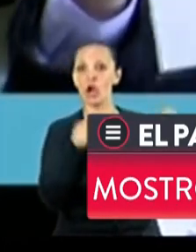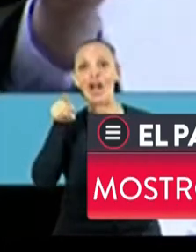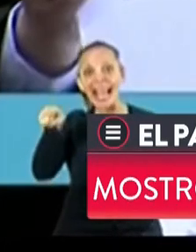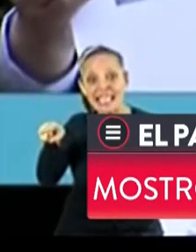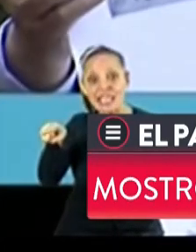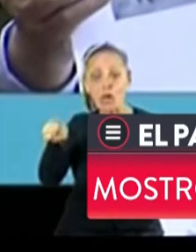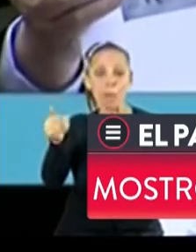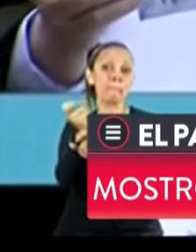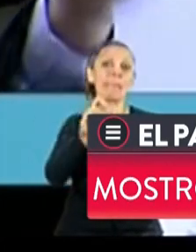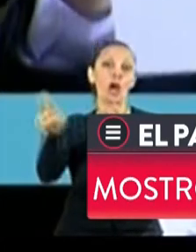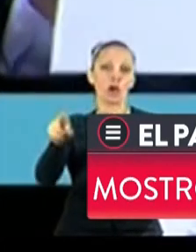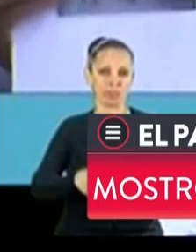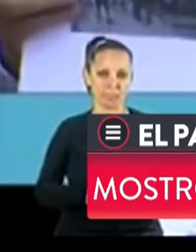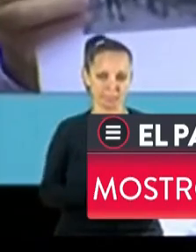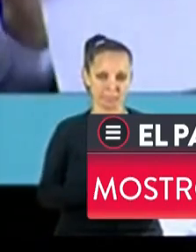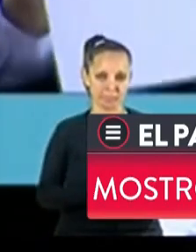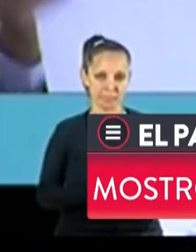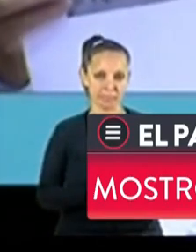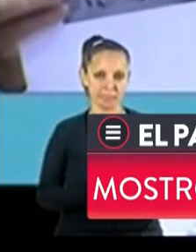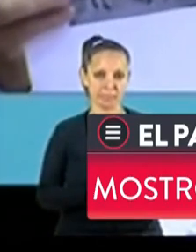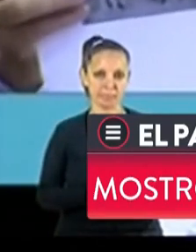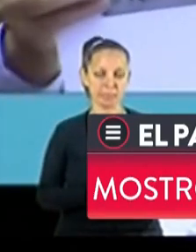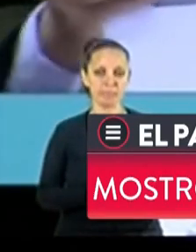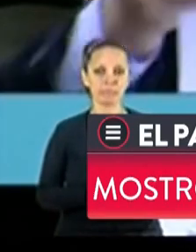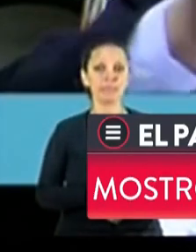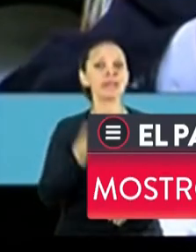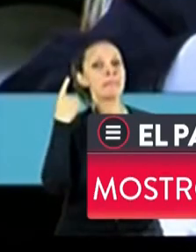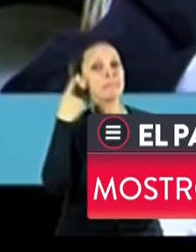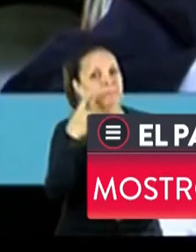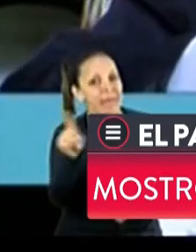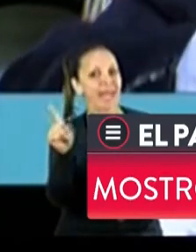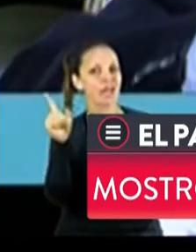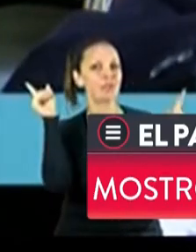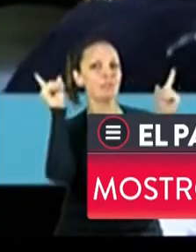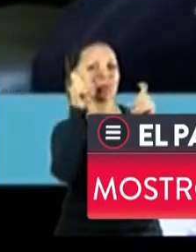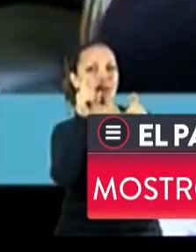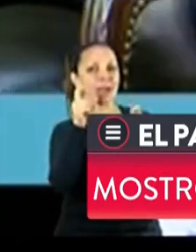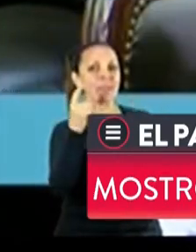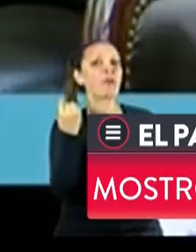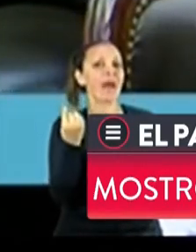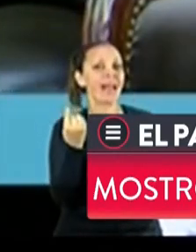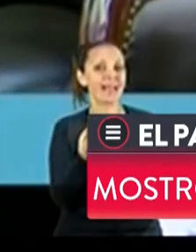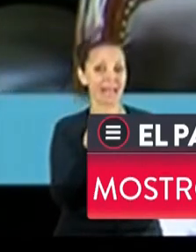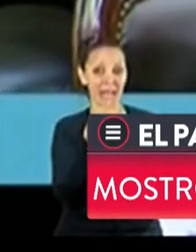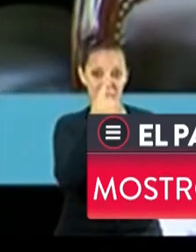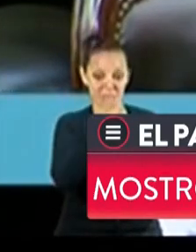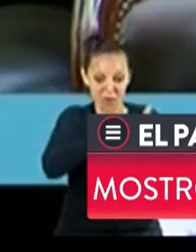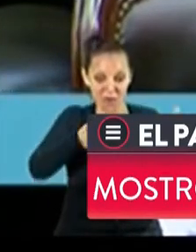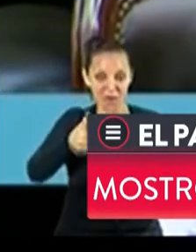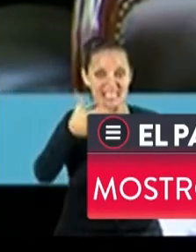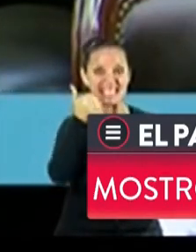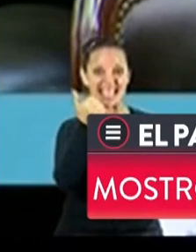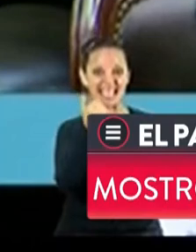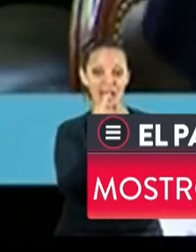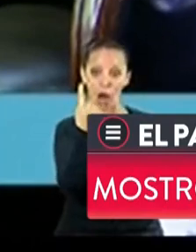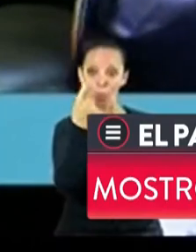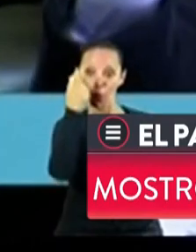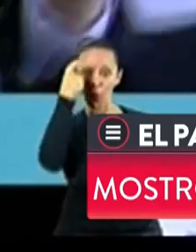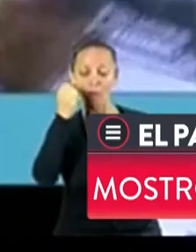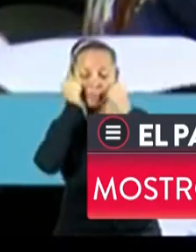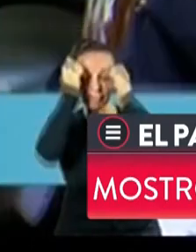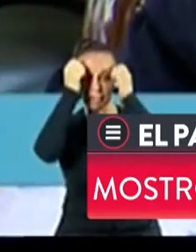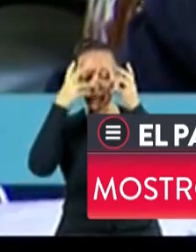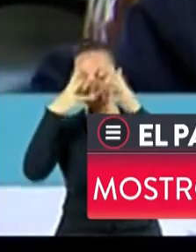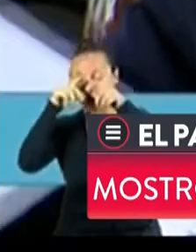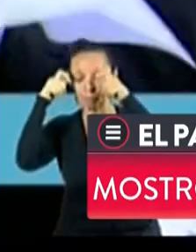y, como lo escucharon decir, dijo que uno de los ex encapuchados, se podría decir, era el sargento Olivera,